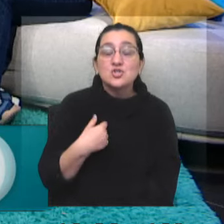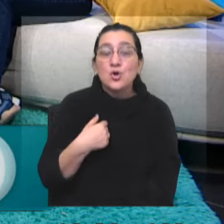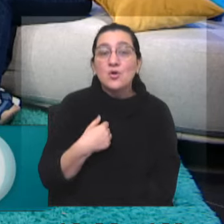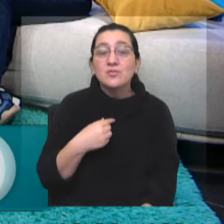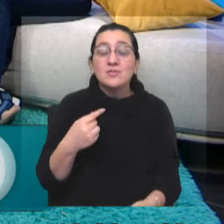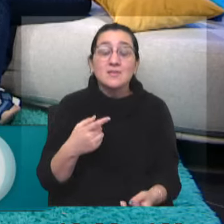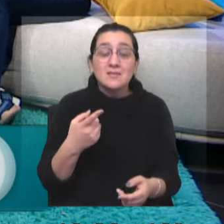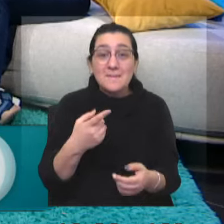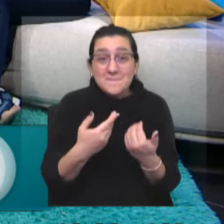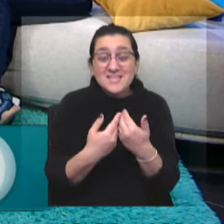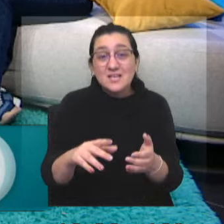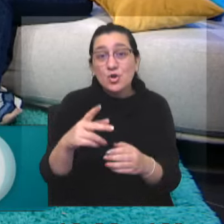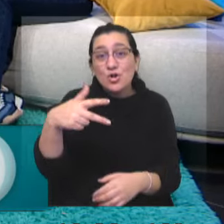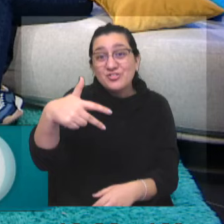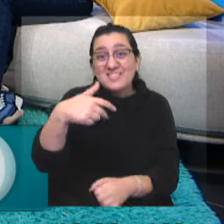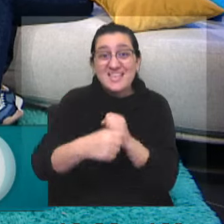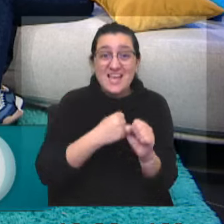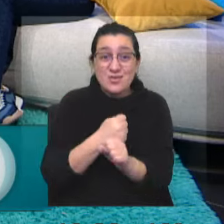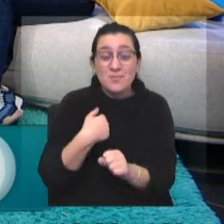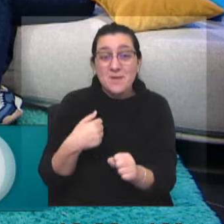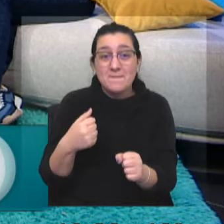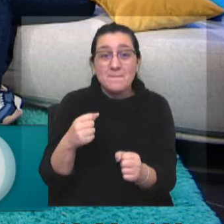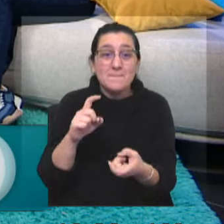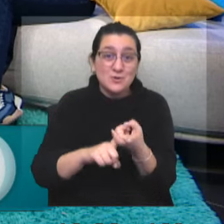¿En serio? ¡Qué divino! ¿Ves? No es normal.